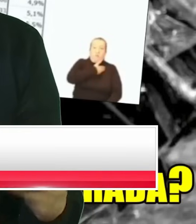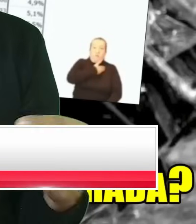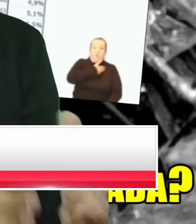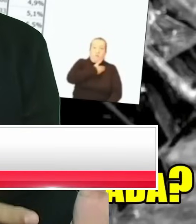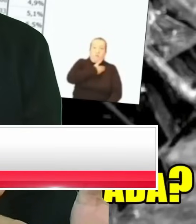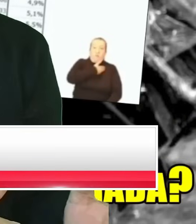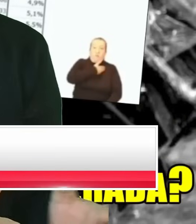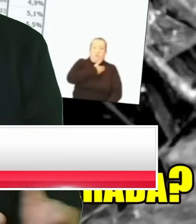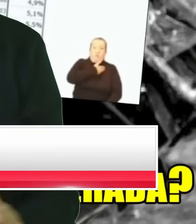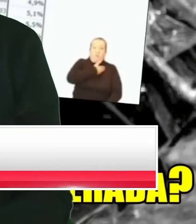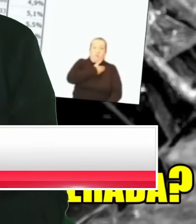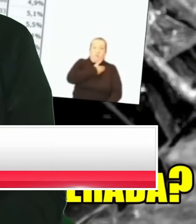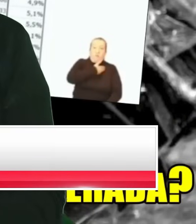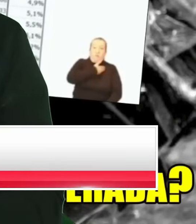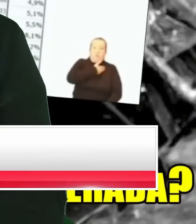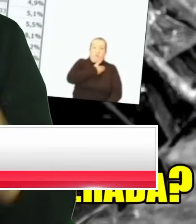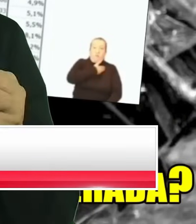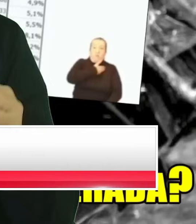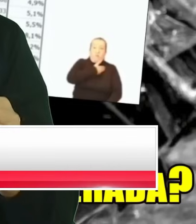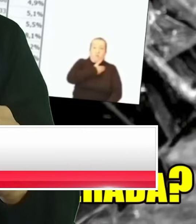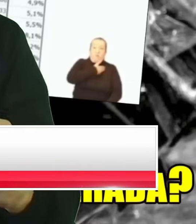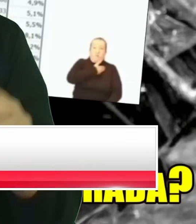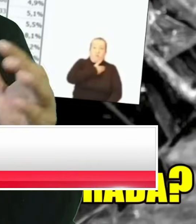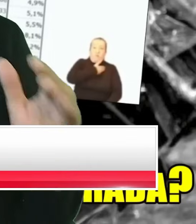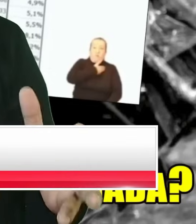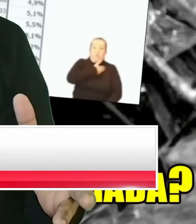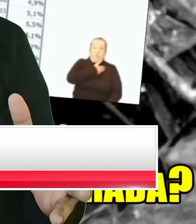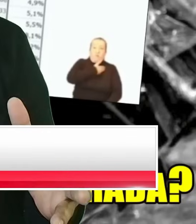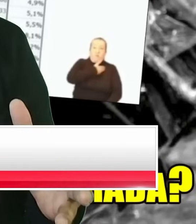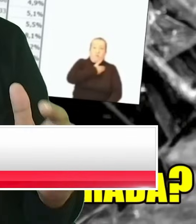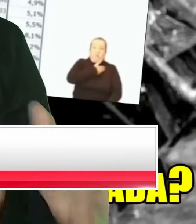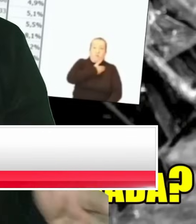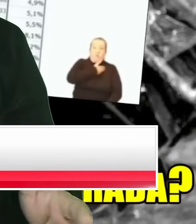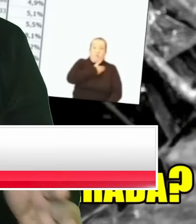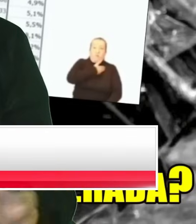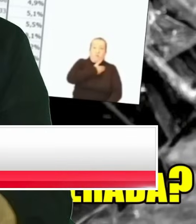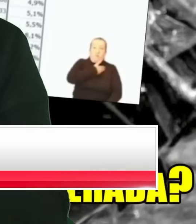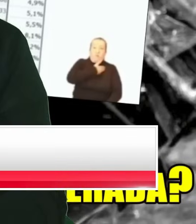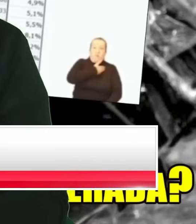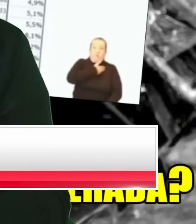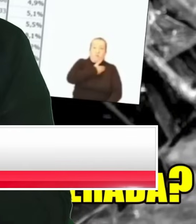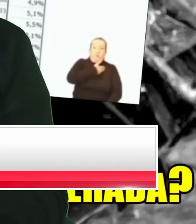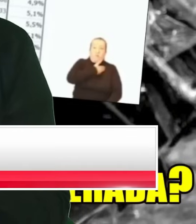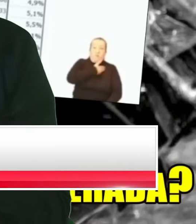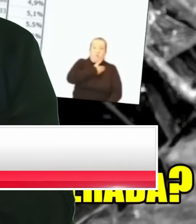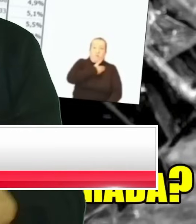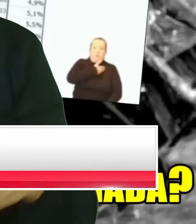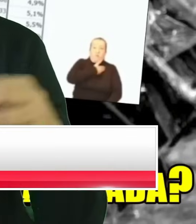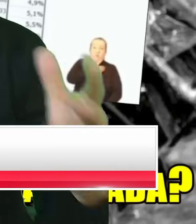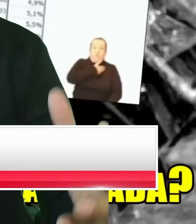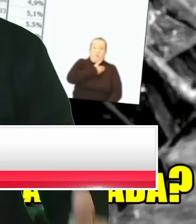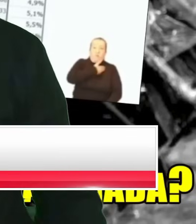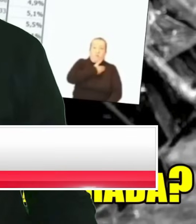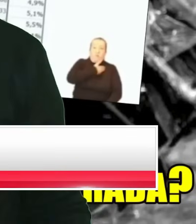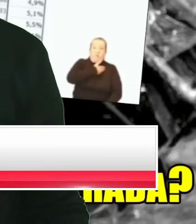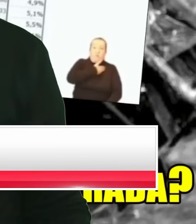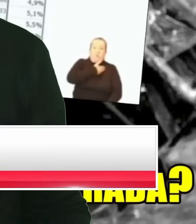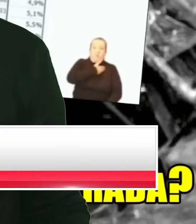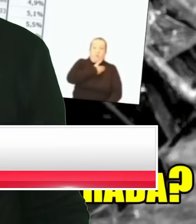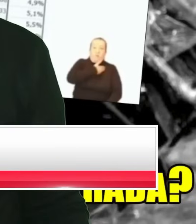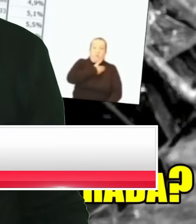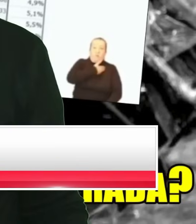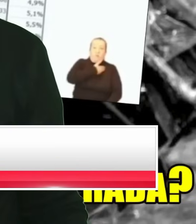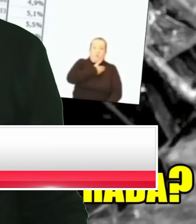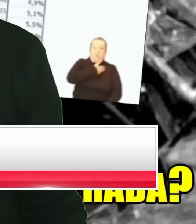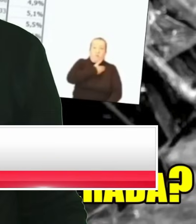las nociones convencionales sobre las relaciones de deuda entre países en desarrollo y potencias